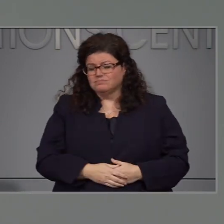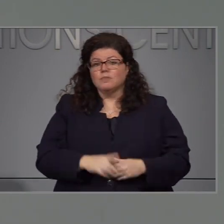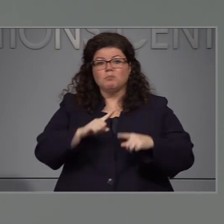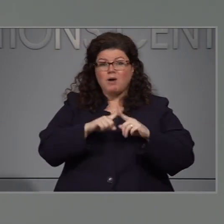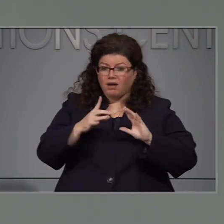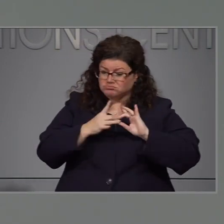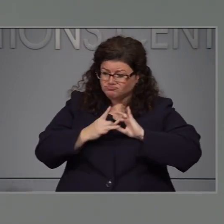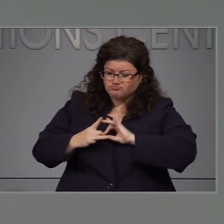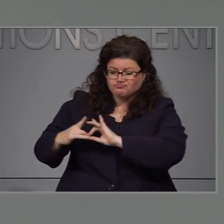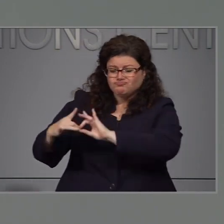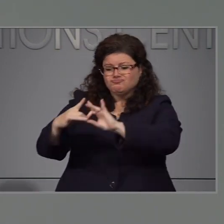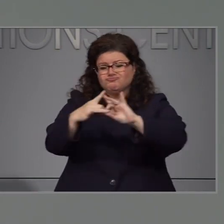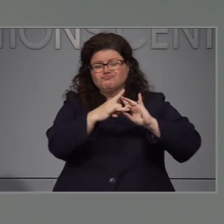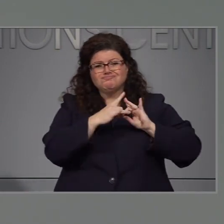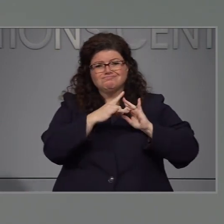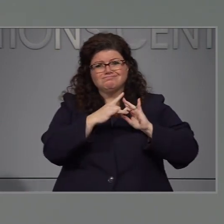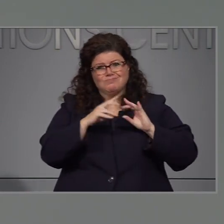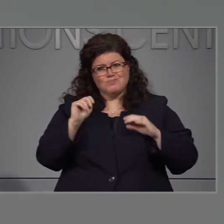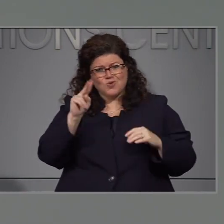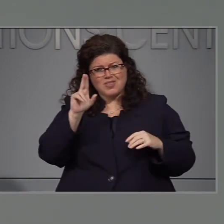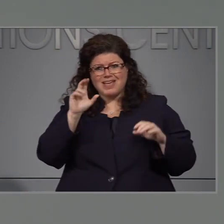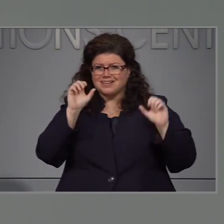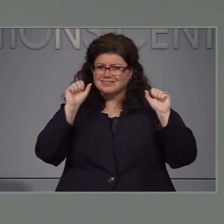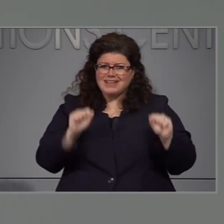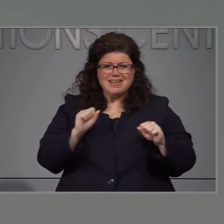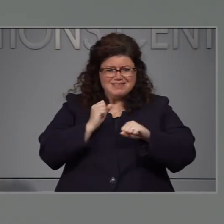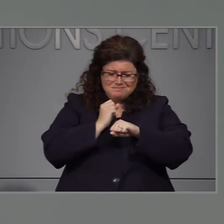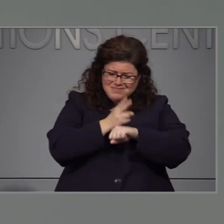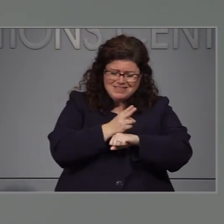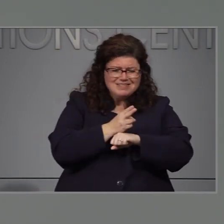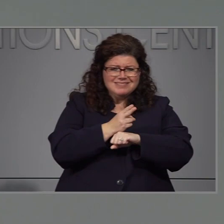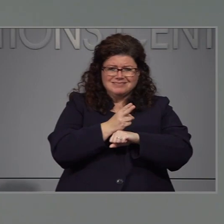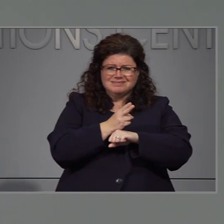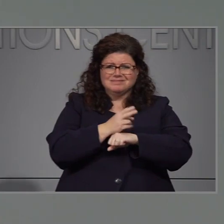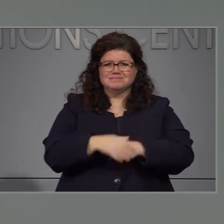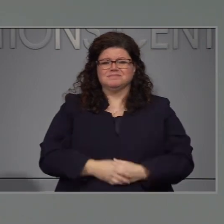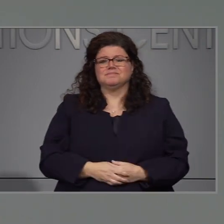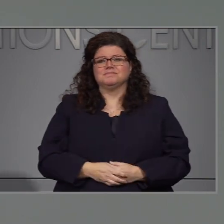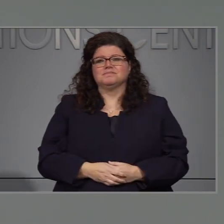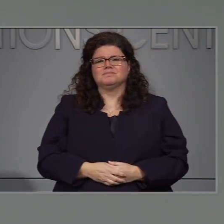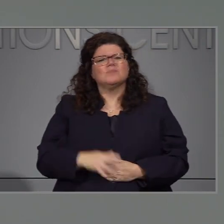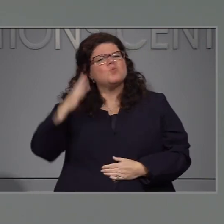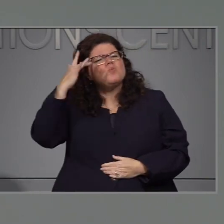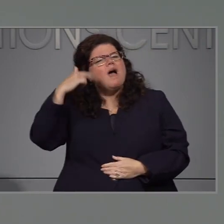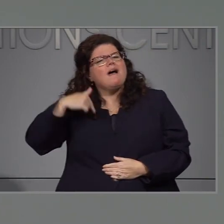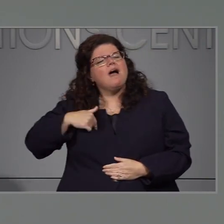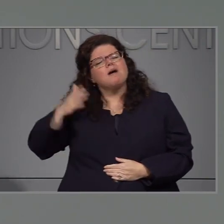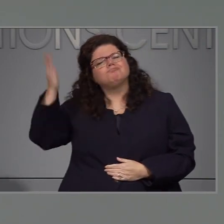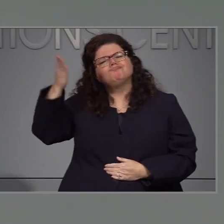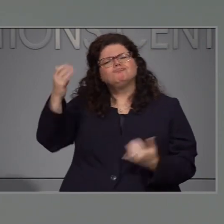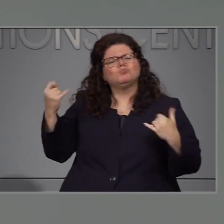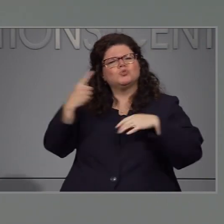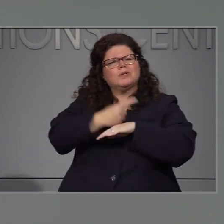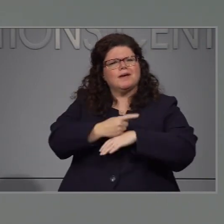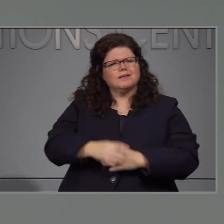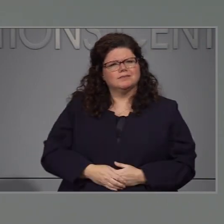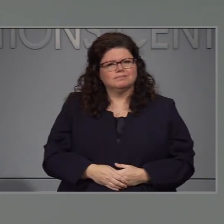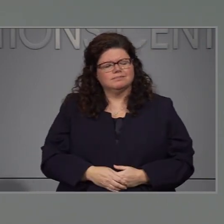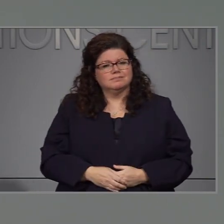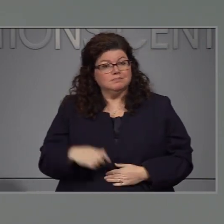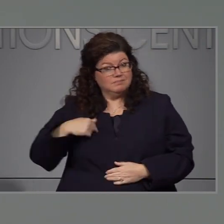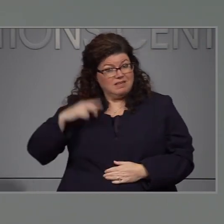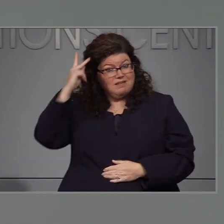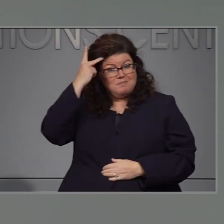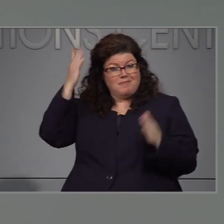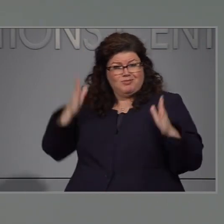al colaborar juntos no hay nada que Carolina del Norte no pueda hacer. Déjenme informarles por qué estoy aquí. Yo no soy un